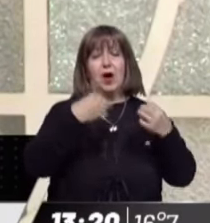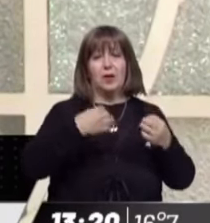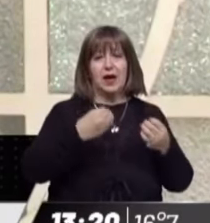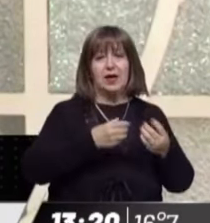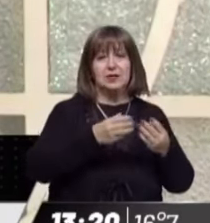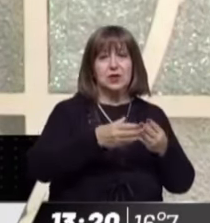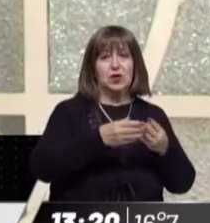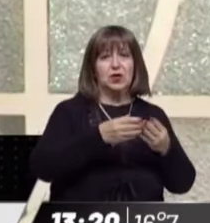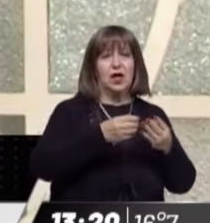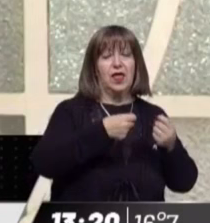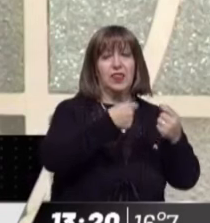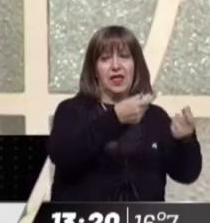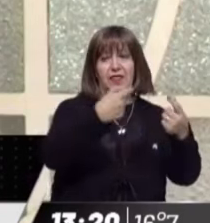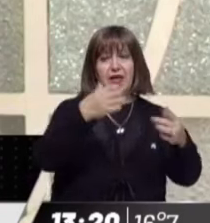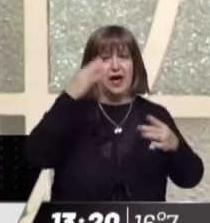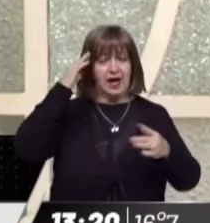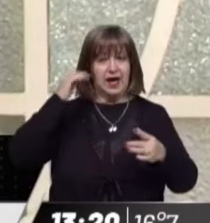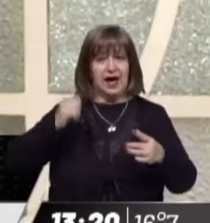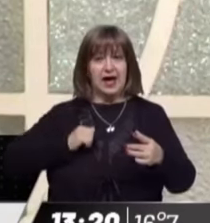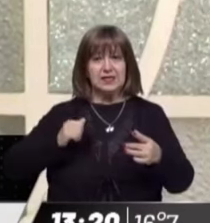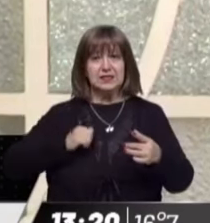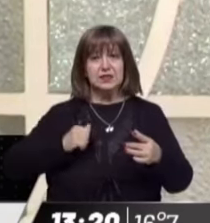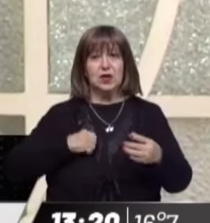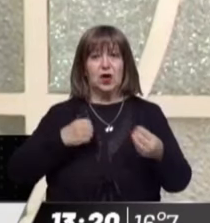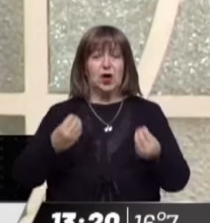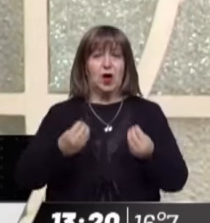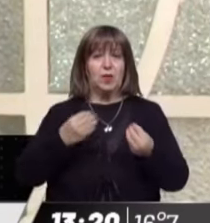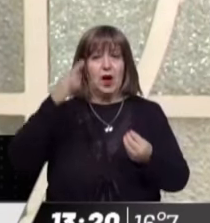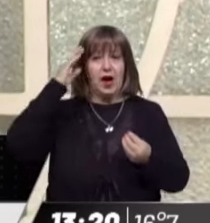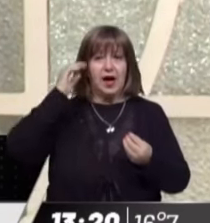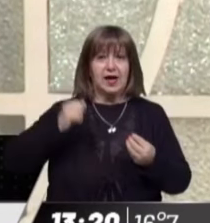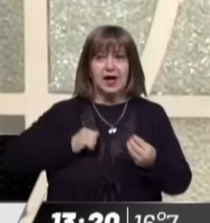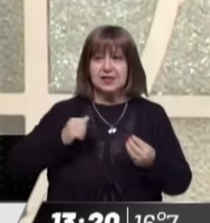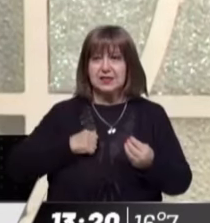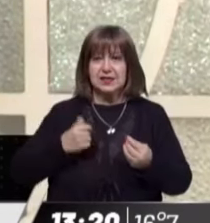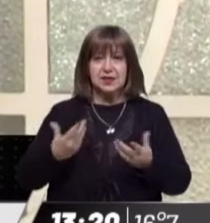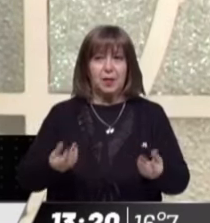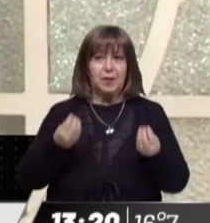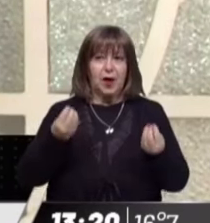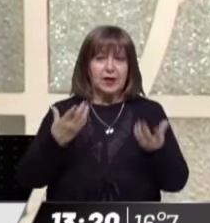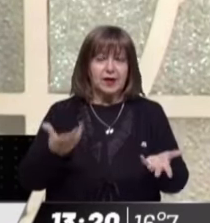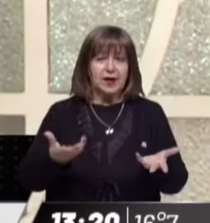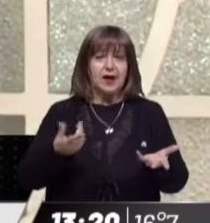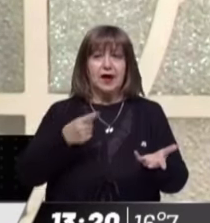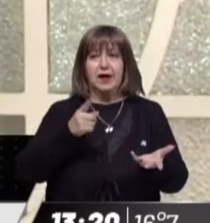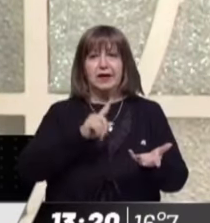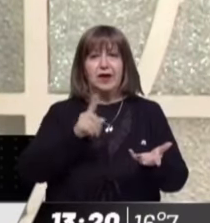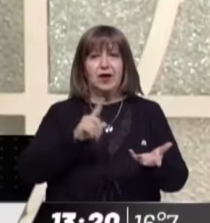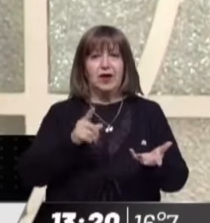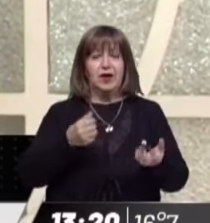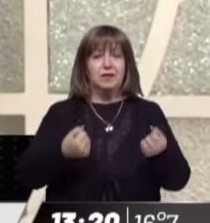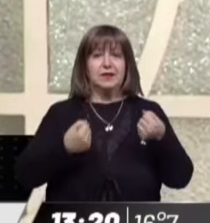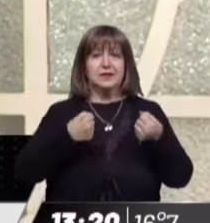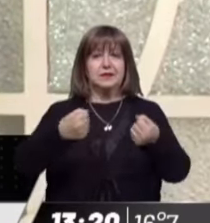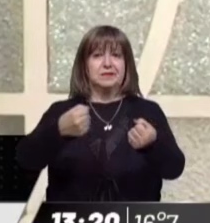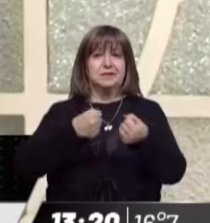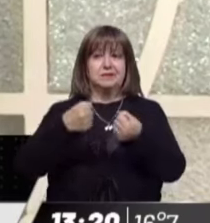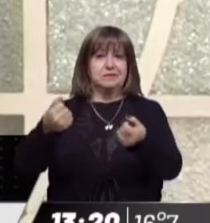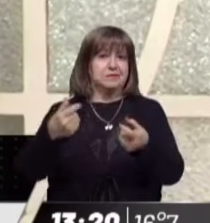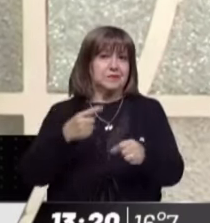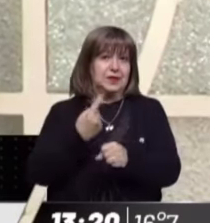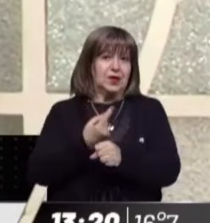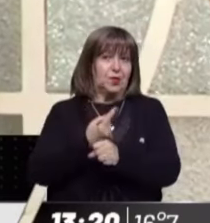usaron al ejército, que es lamentable, el ejército tiene que hacer otra cosa, no ponerse a hacer de